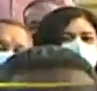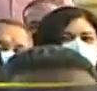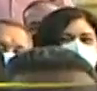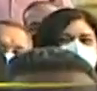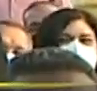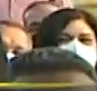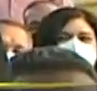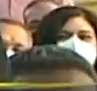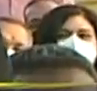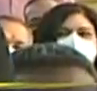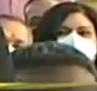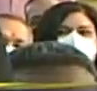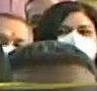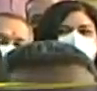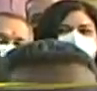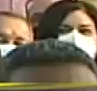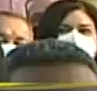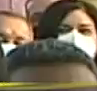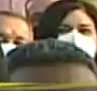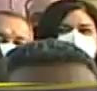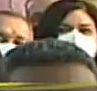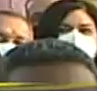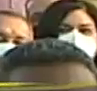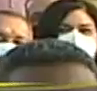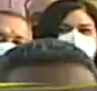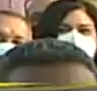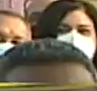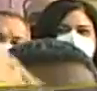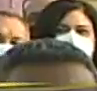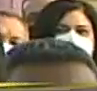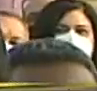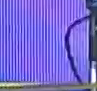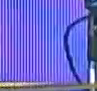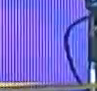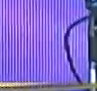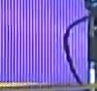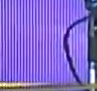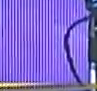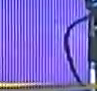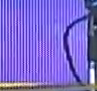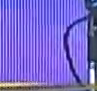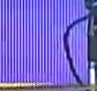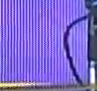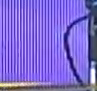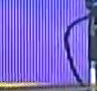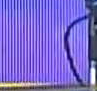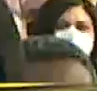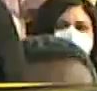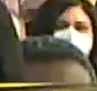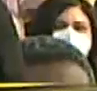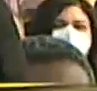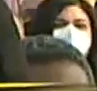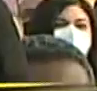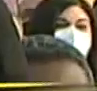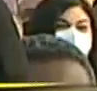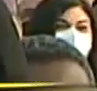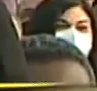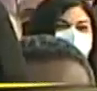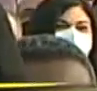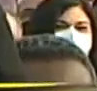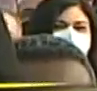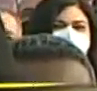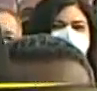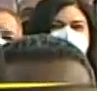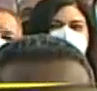Salazar Calderón, a buen muchacho ha parido. En el año 84,